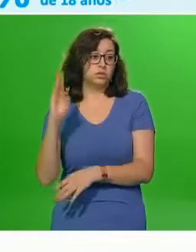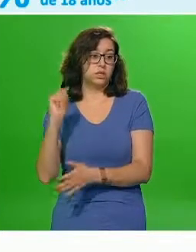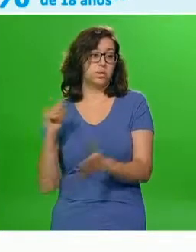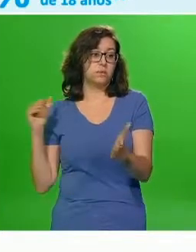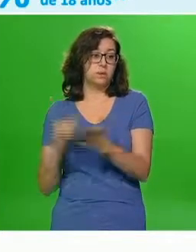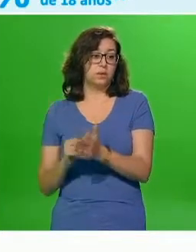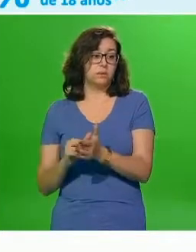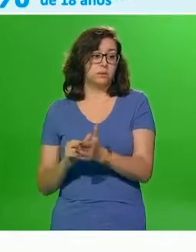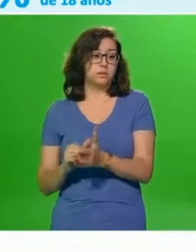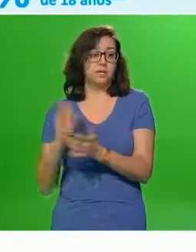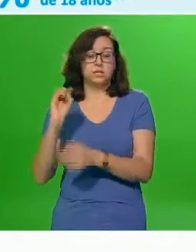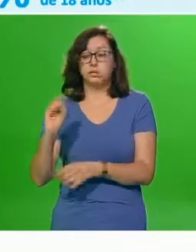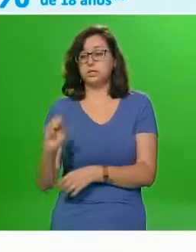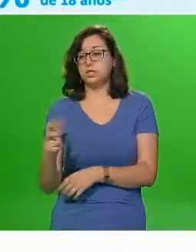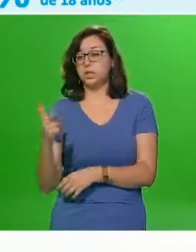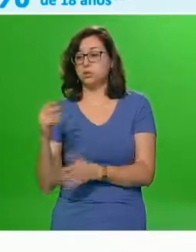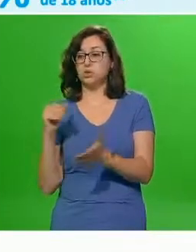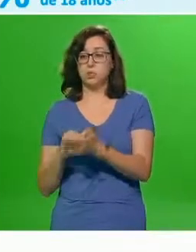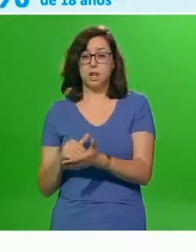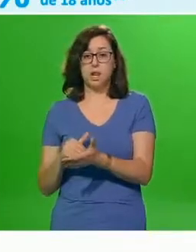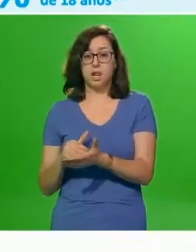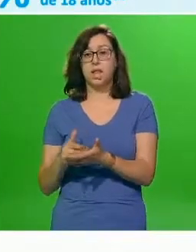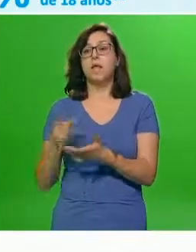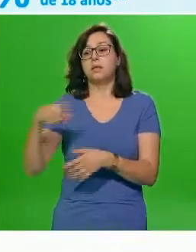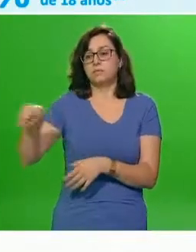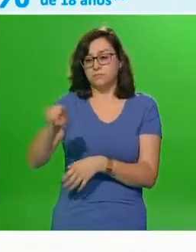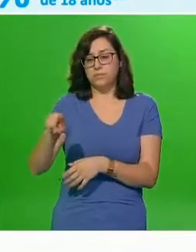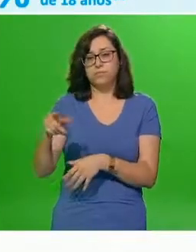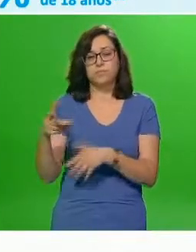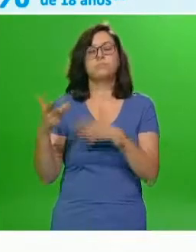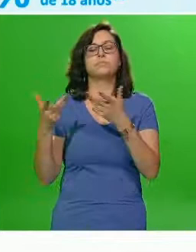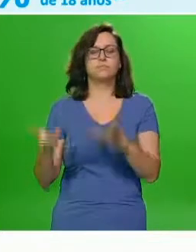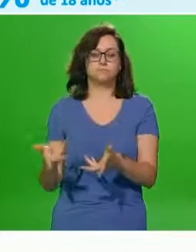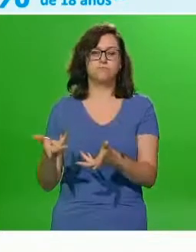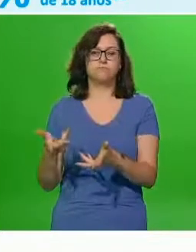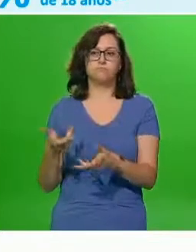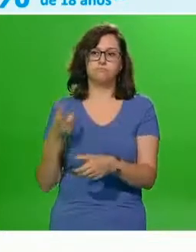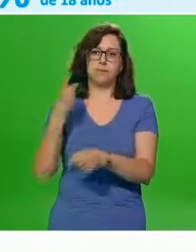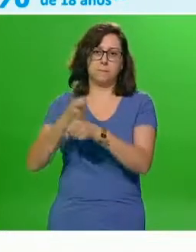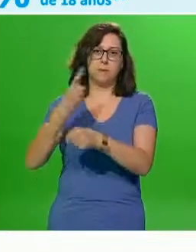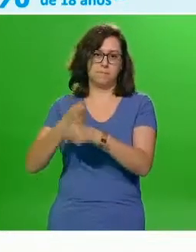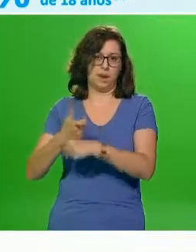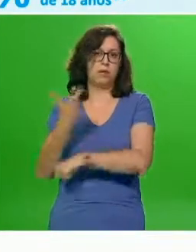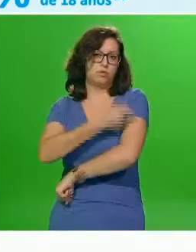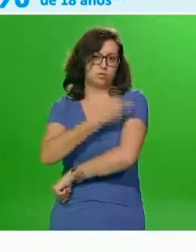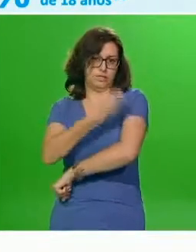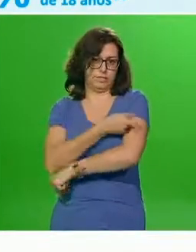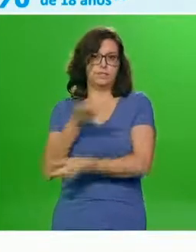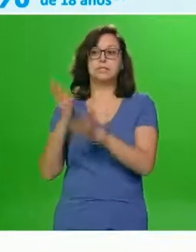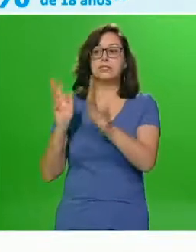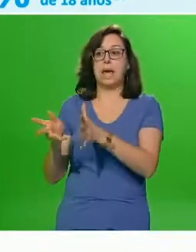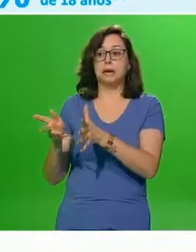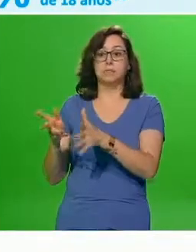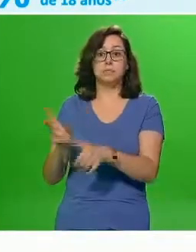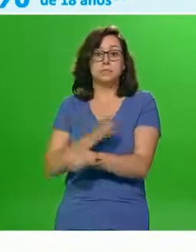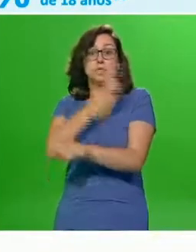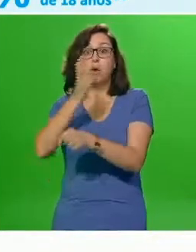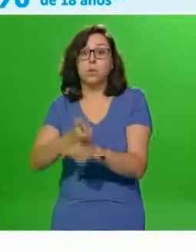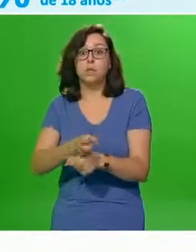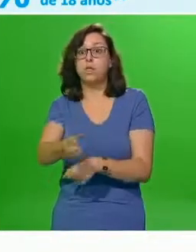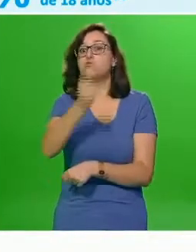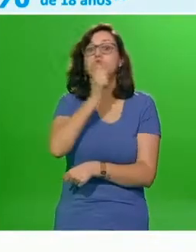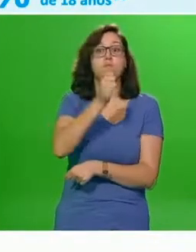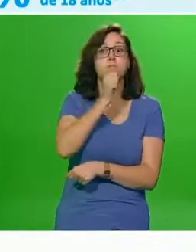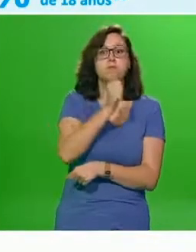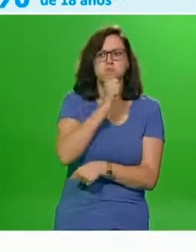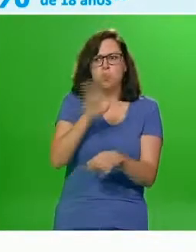8.939.000, casi 9 millones, que están en un medio esquema esperando una segunda dosis, que por los intervalos, como también hemos dicho,